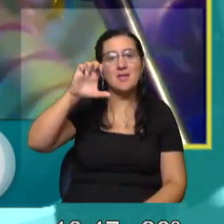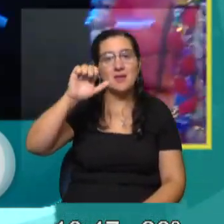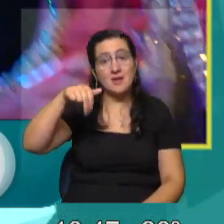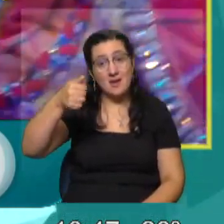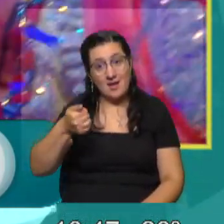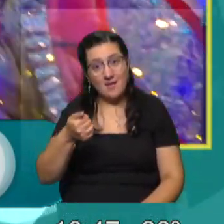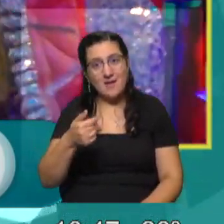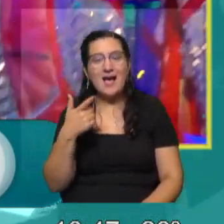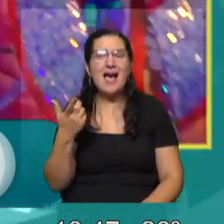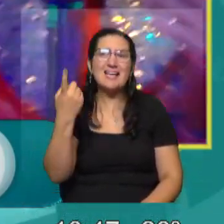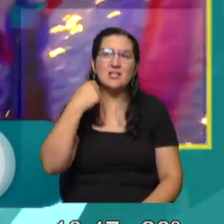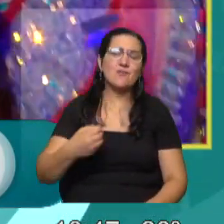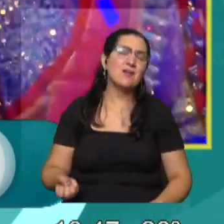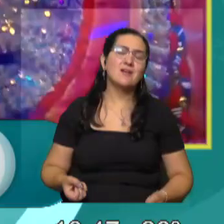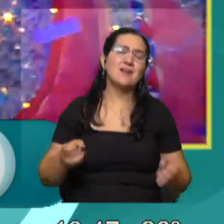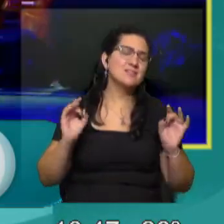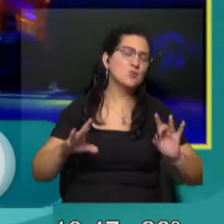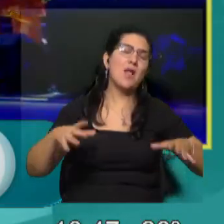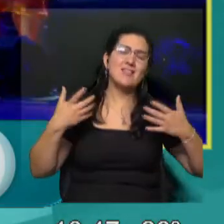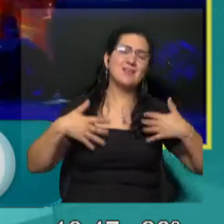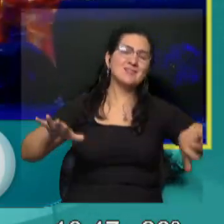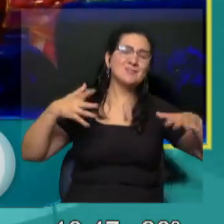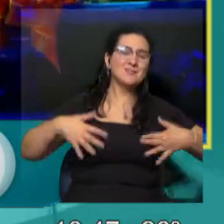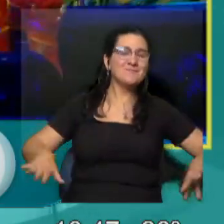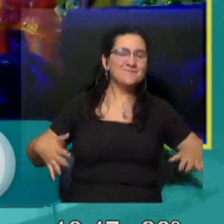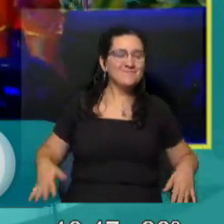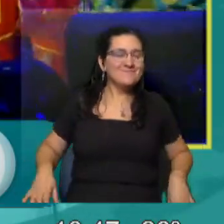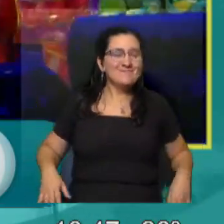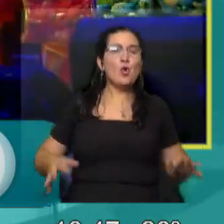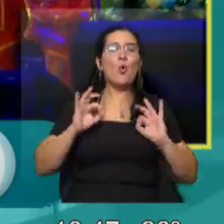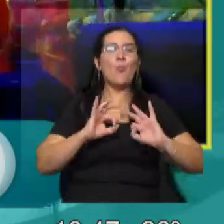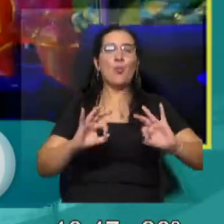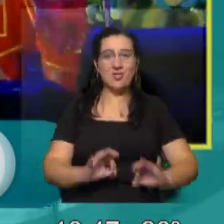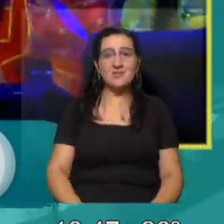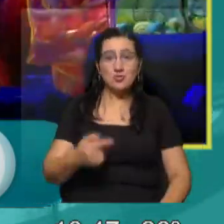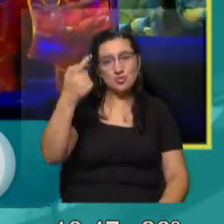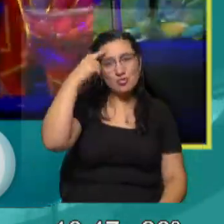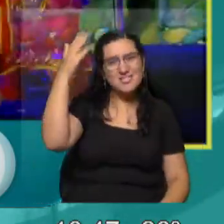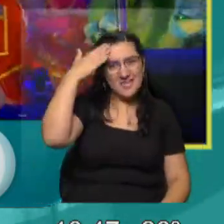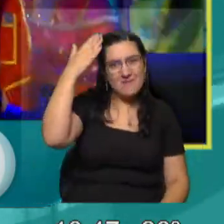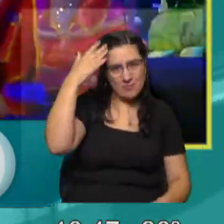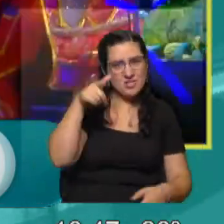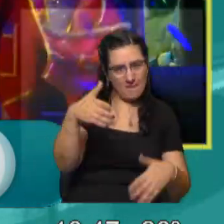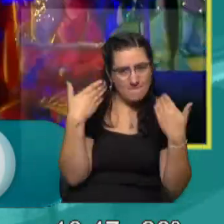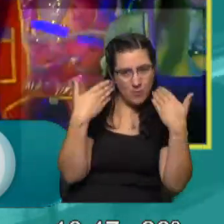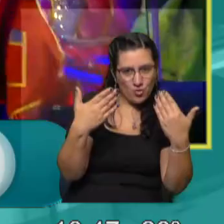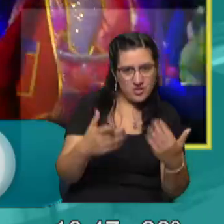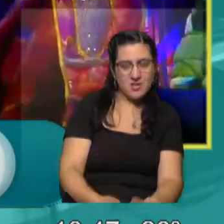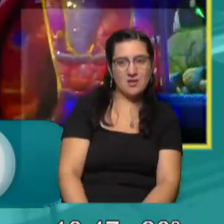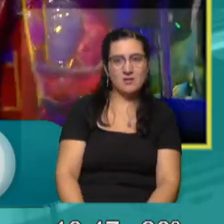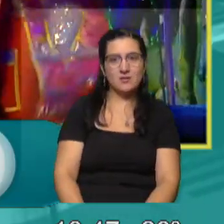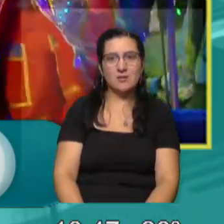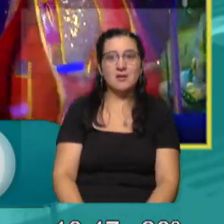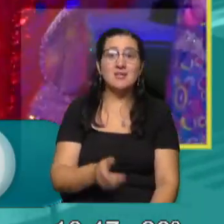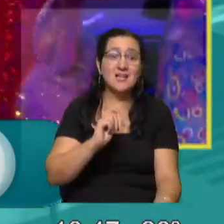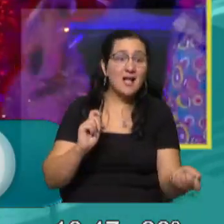soltaron mucho más. Ayer salieron a jugar un partido que nosotros creíamos que podían jugar en el sentido de tirar otras cosas, de salirse